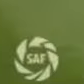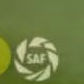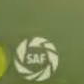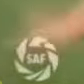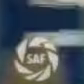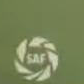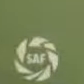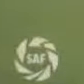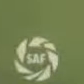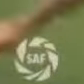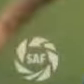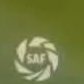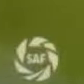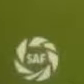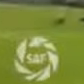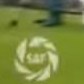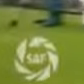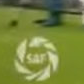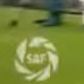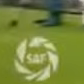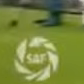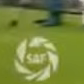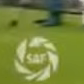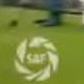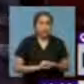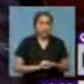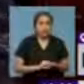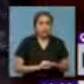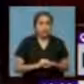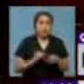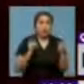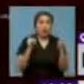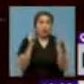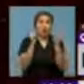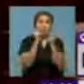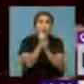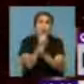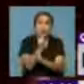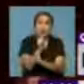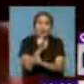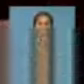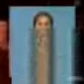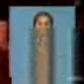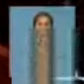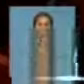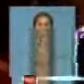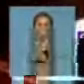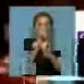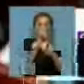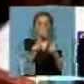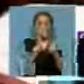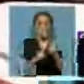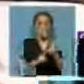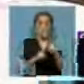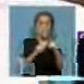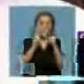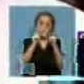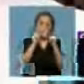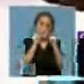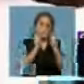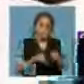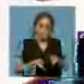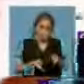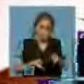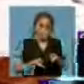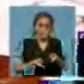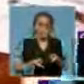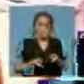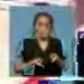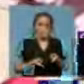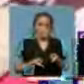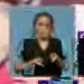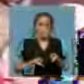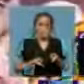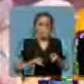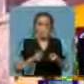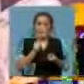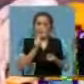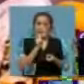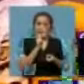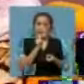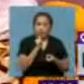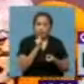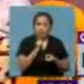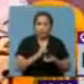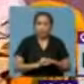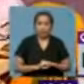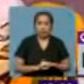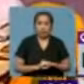Seguí todos los encuentros con la... El problema del agua... También el tema es el tema del